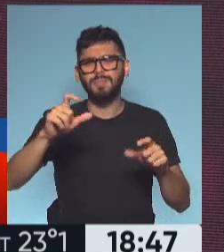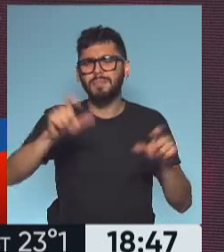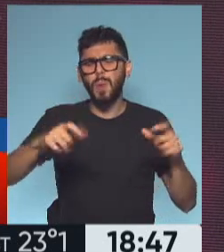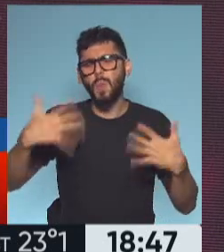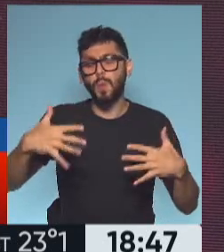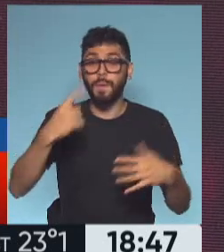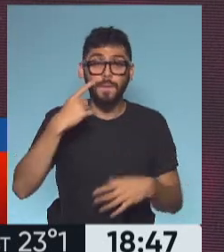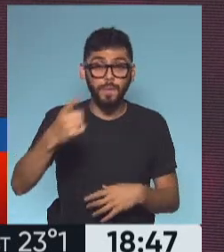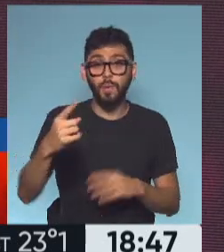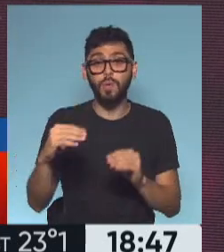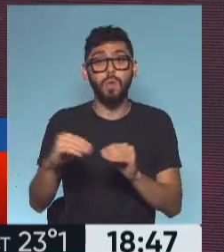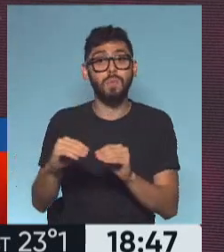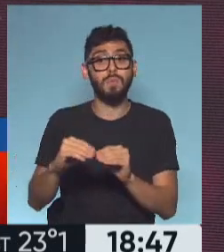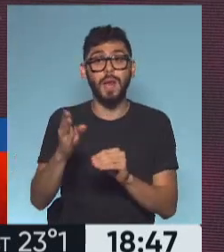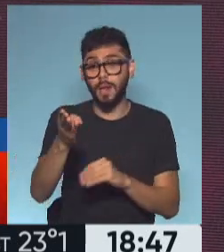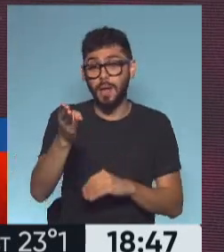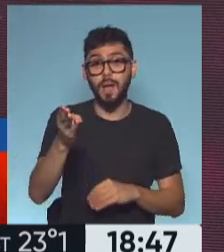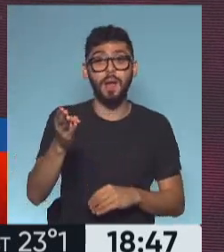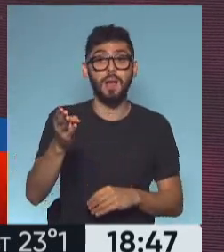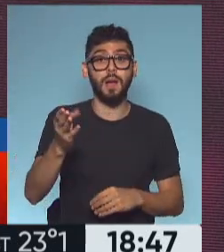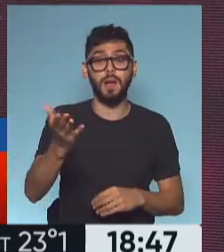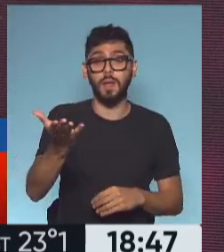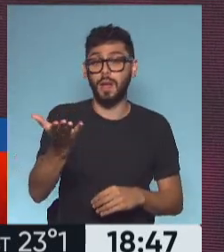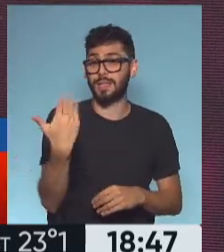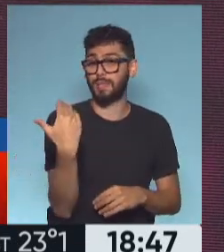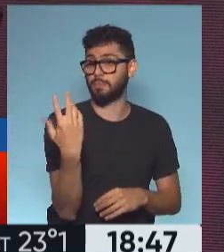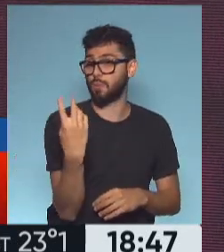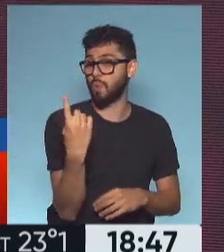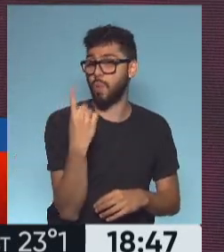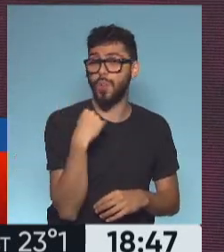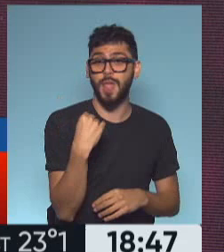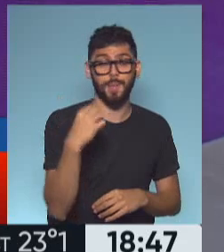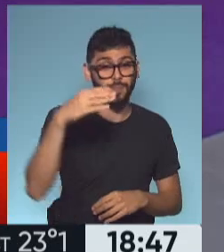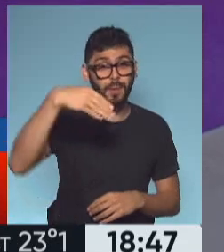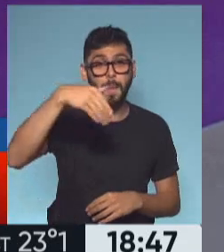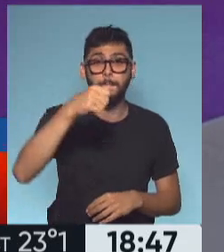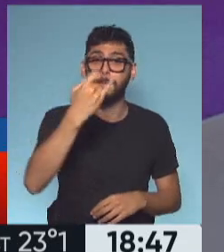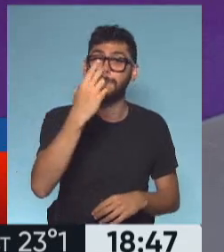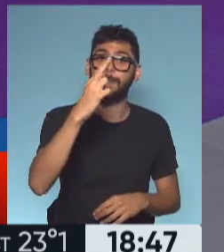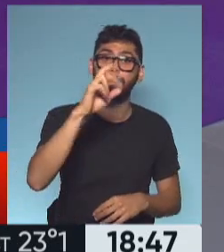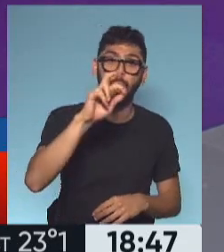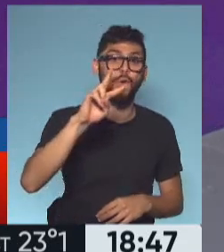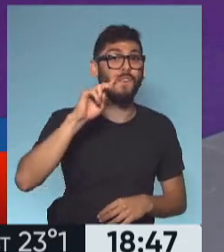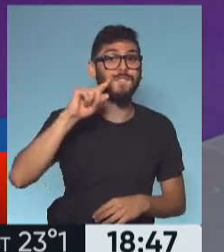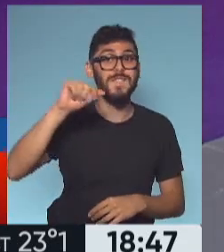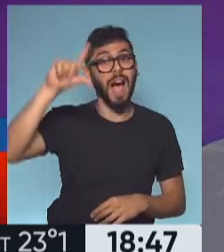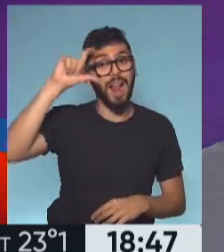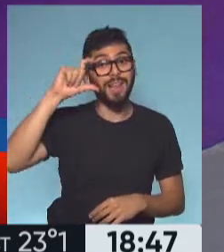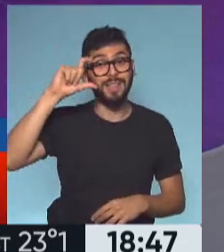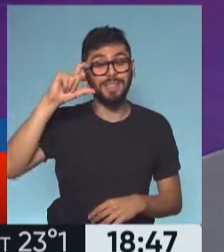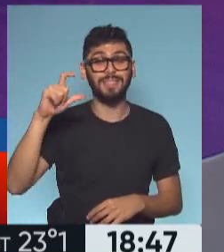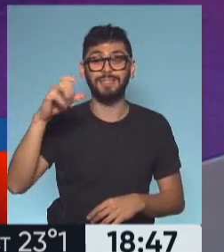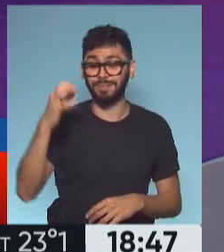lo que le pasó a un colega de ustedes hace menos de 24 horas o 24 Hablamos de Mauro horas. Viale. De Mauro Viale. Él entró